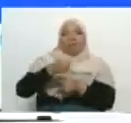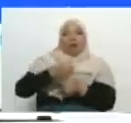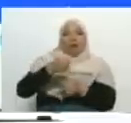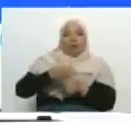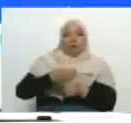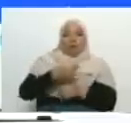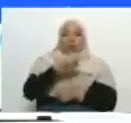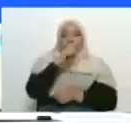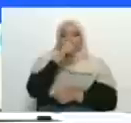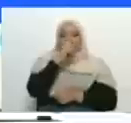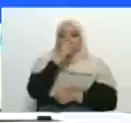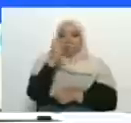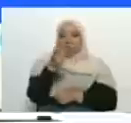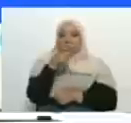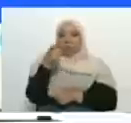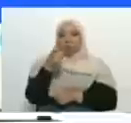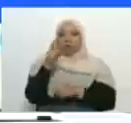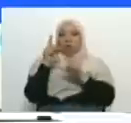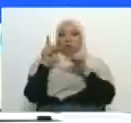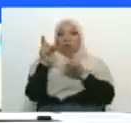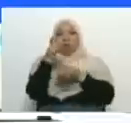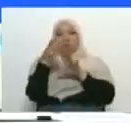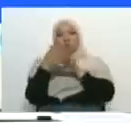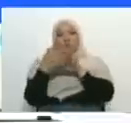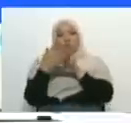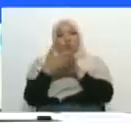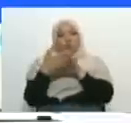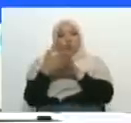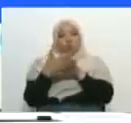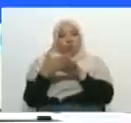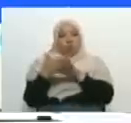trabajadoras, buscando un camino